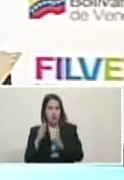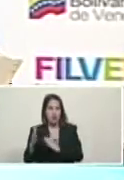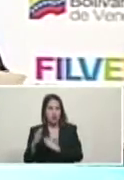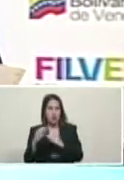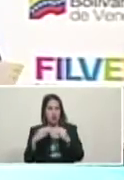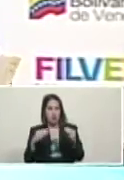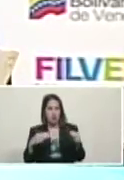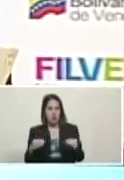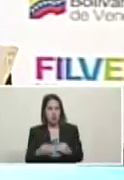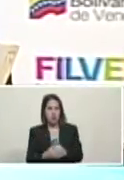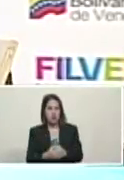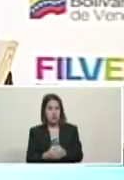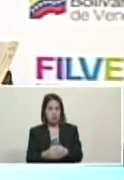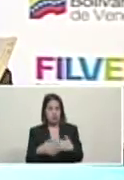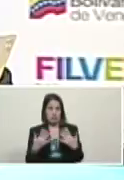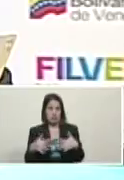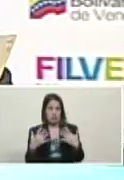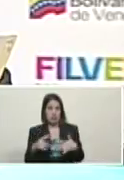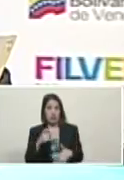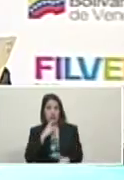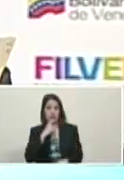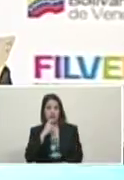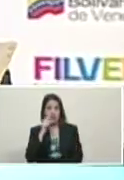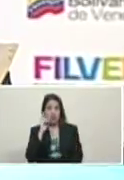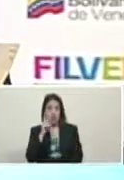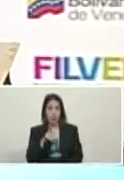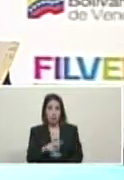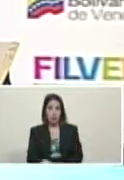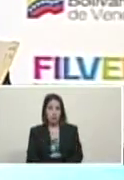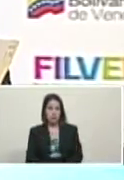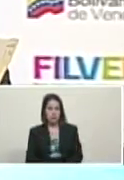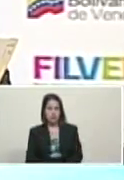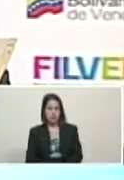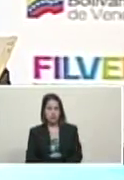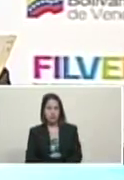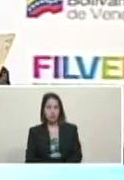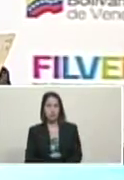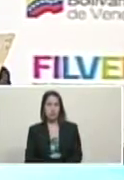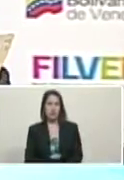Aquí se pone la cosa más difícil, ¿ves? Me solicitan...